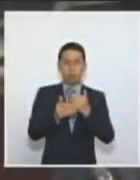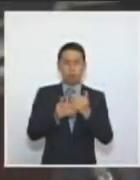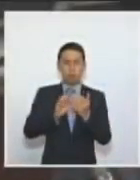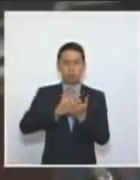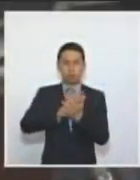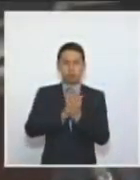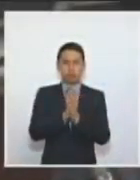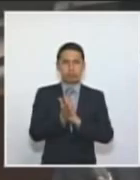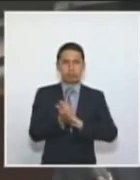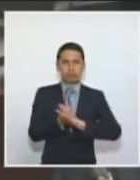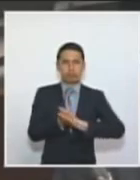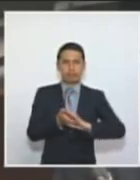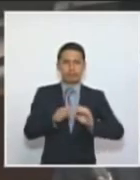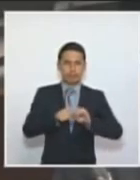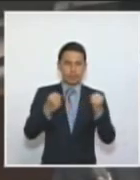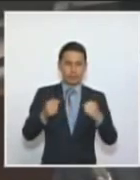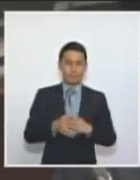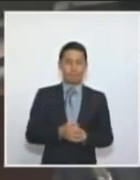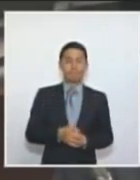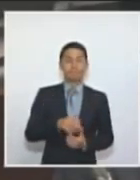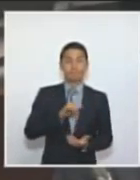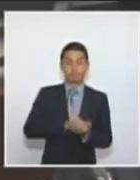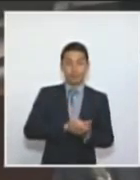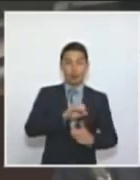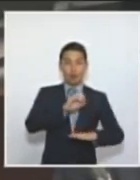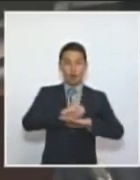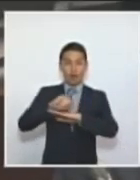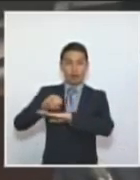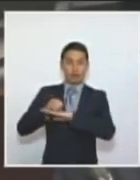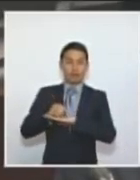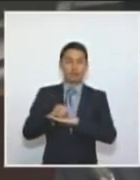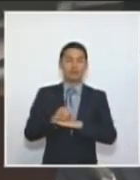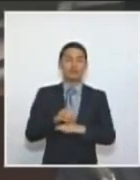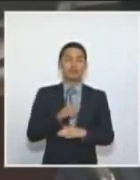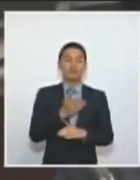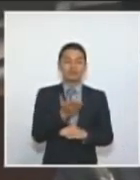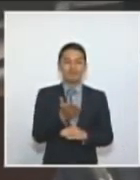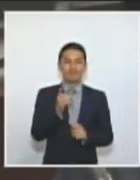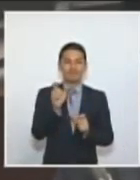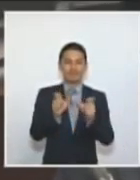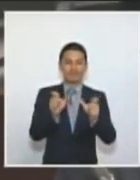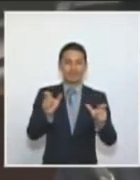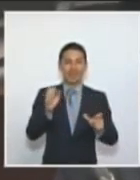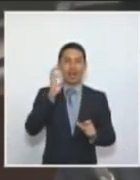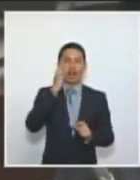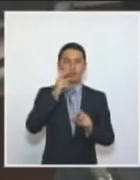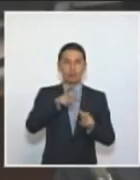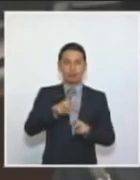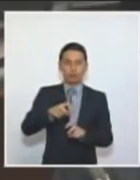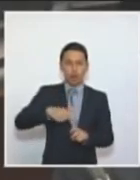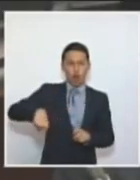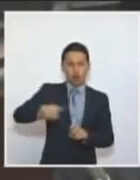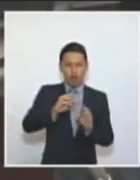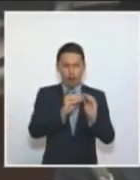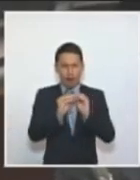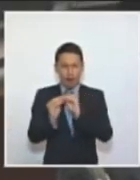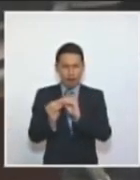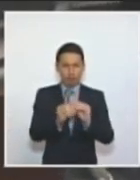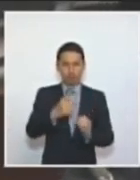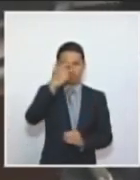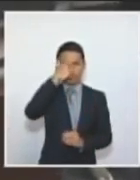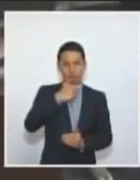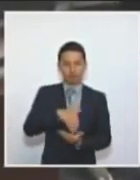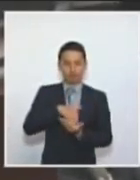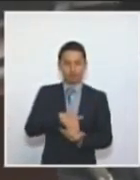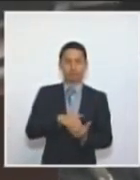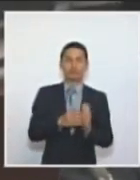Que de la misma manera las organizaciones de los caficultores se prepararon de manera seria aportando